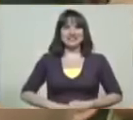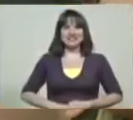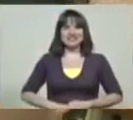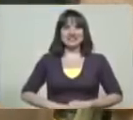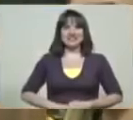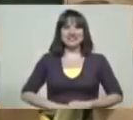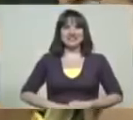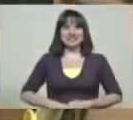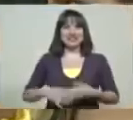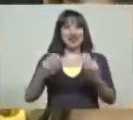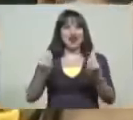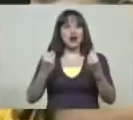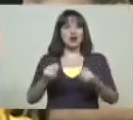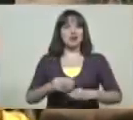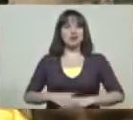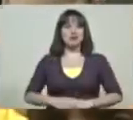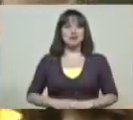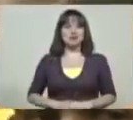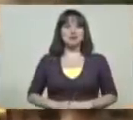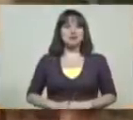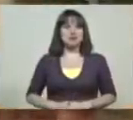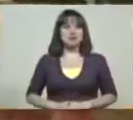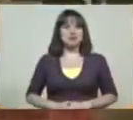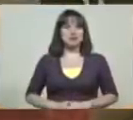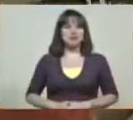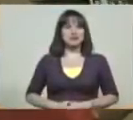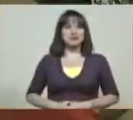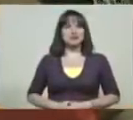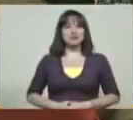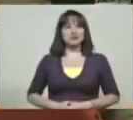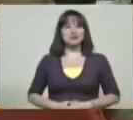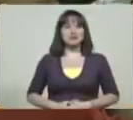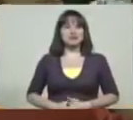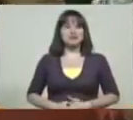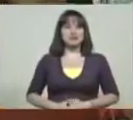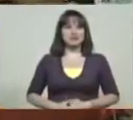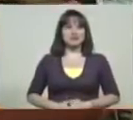cuando define, haciendo un poquito de calor.